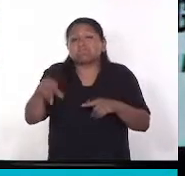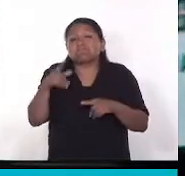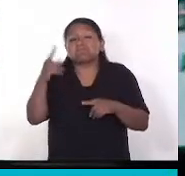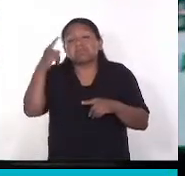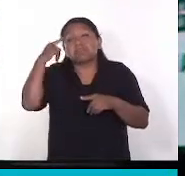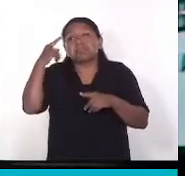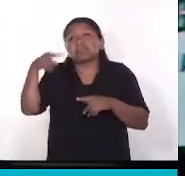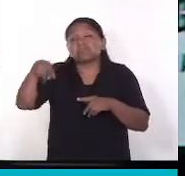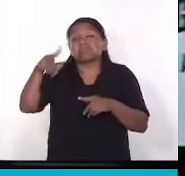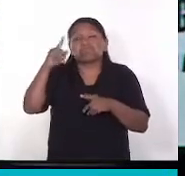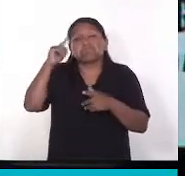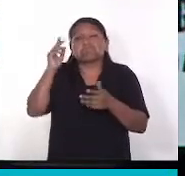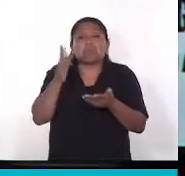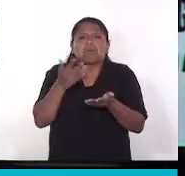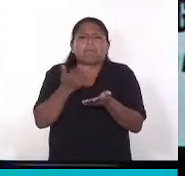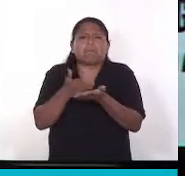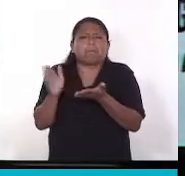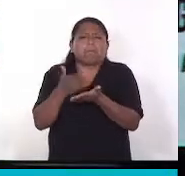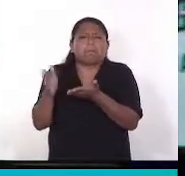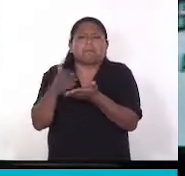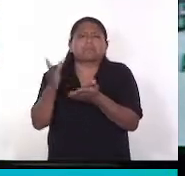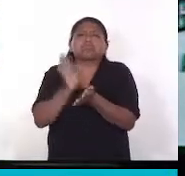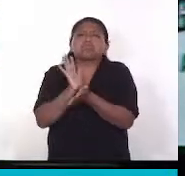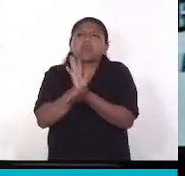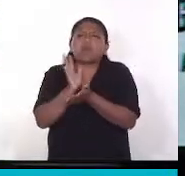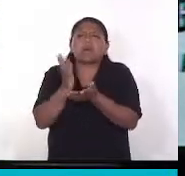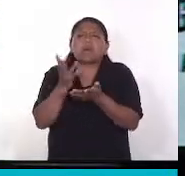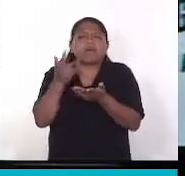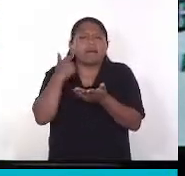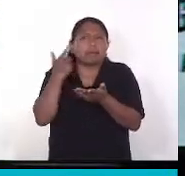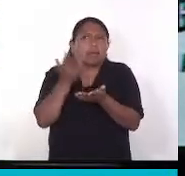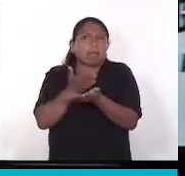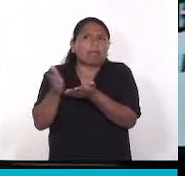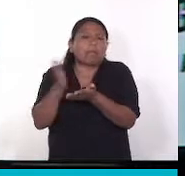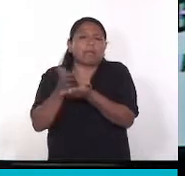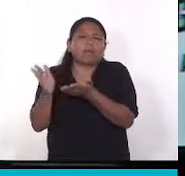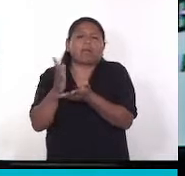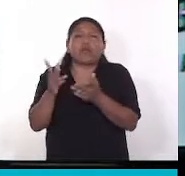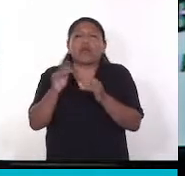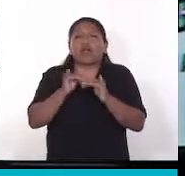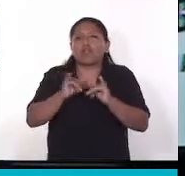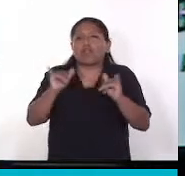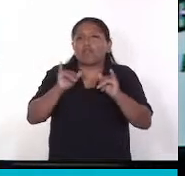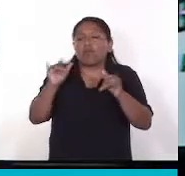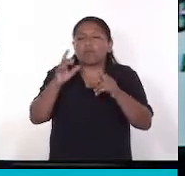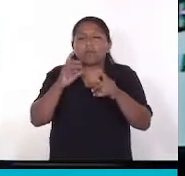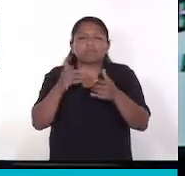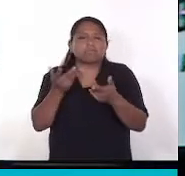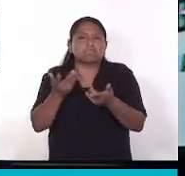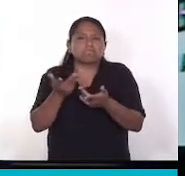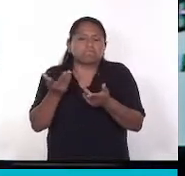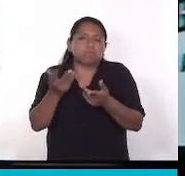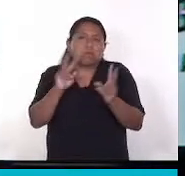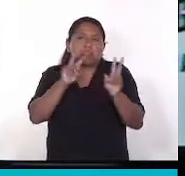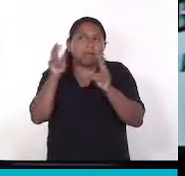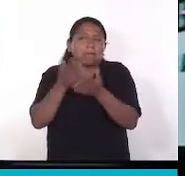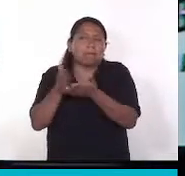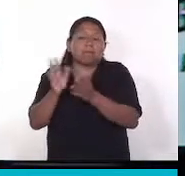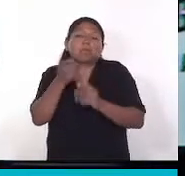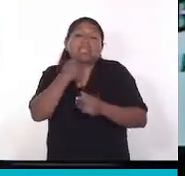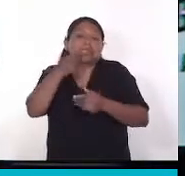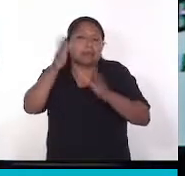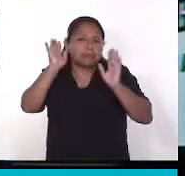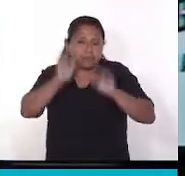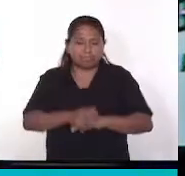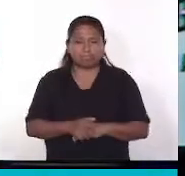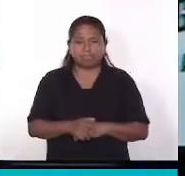rápidamente salgan de la, ¿cómo se dice?, de la vidriera de los medios de comunicación cuando el tema ha pasado. Por ejemplo, hace